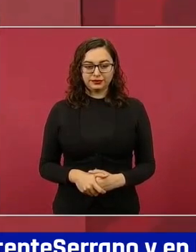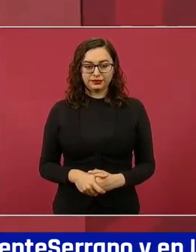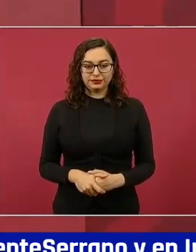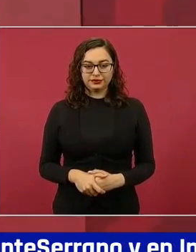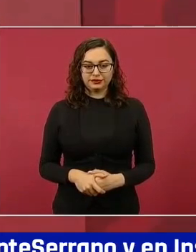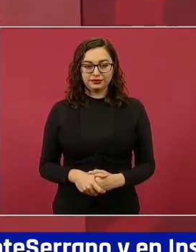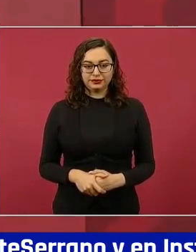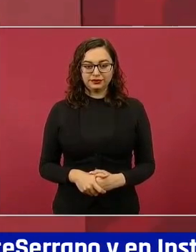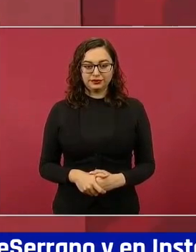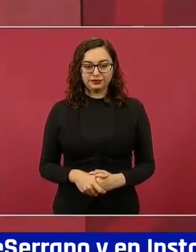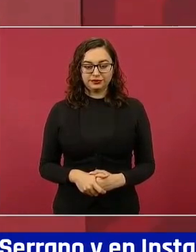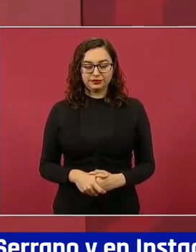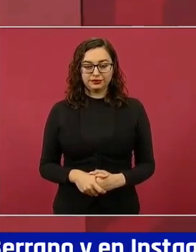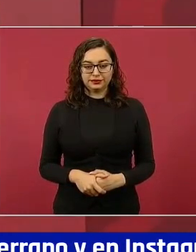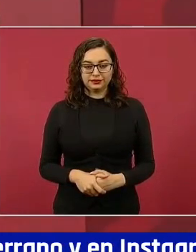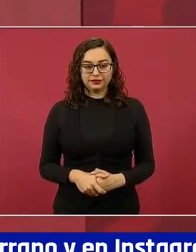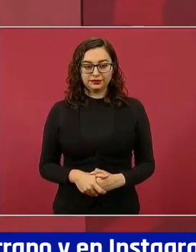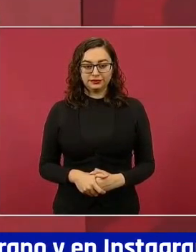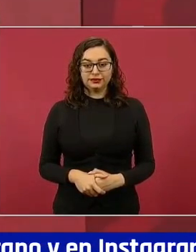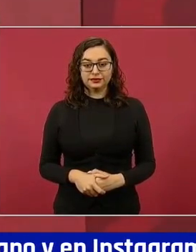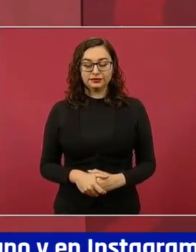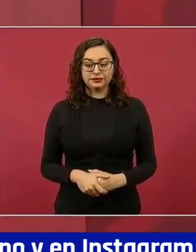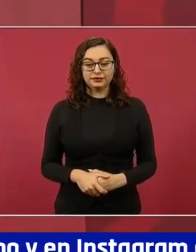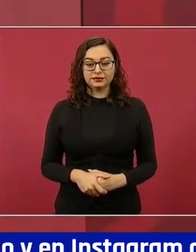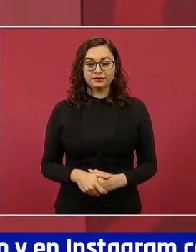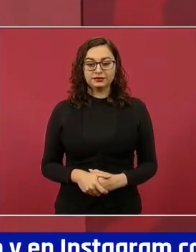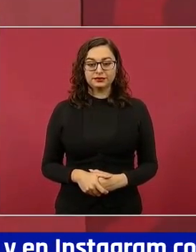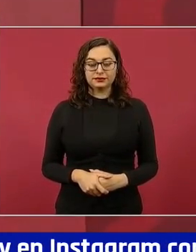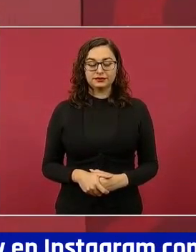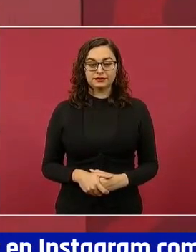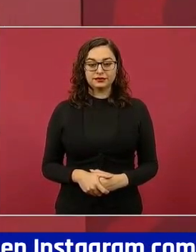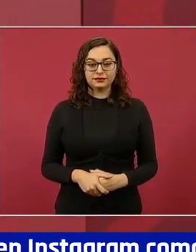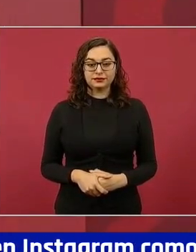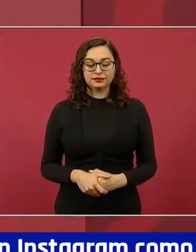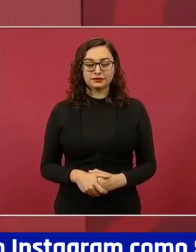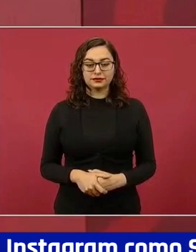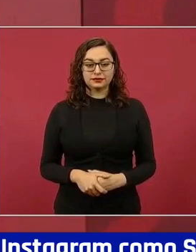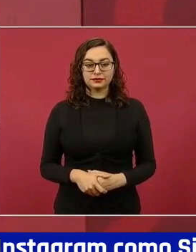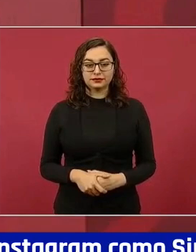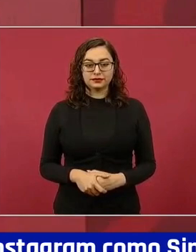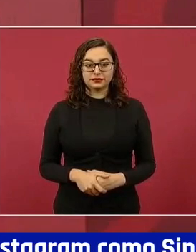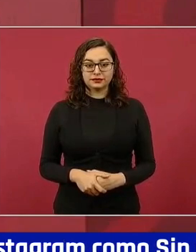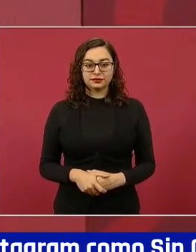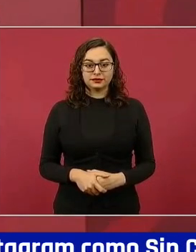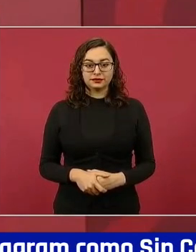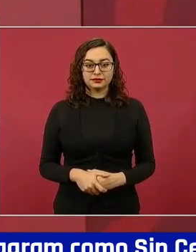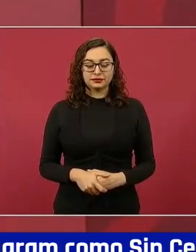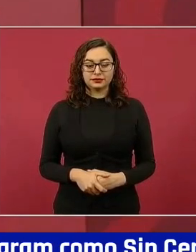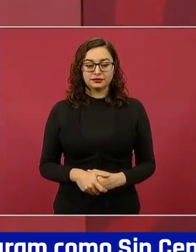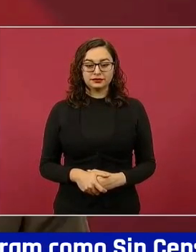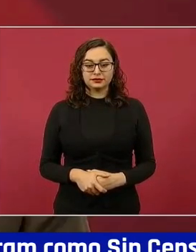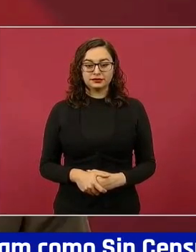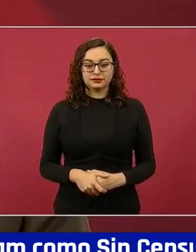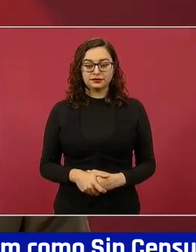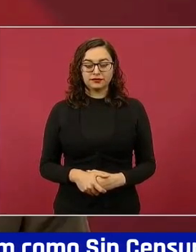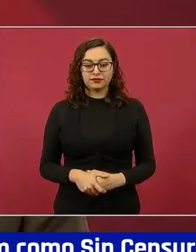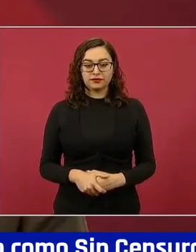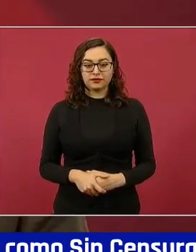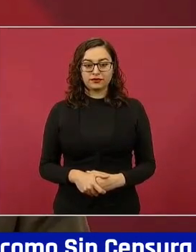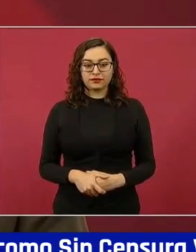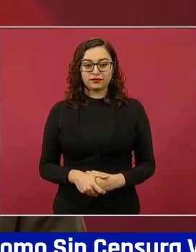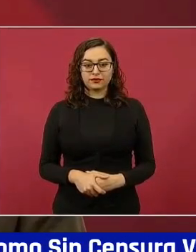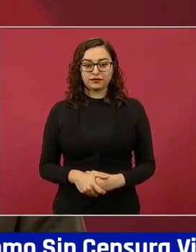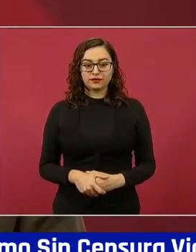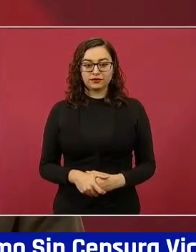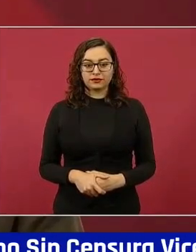press conference like this every day is very impressive and shows a degree of openness in government which